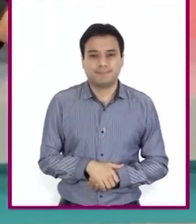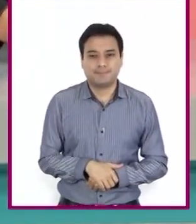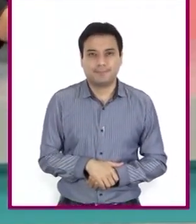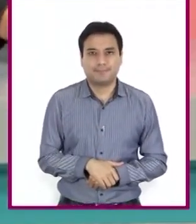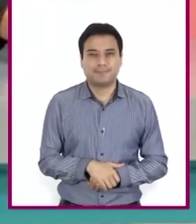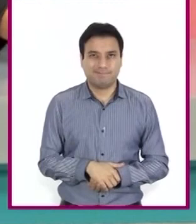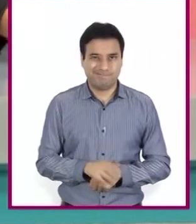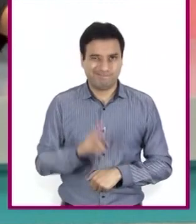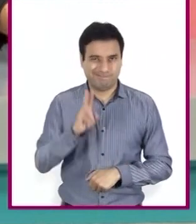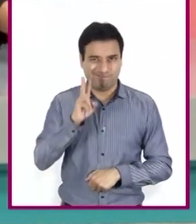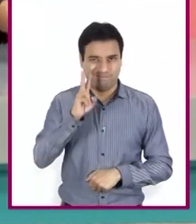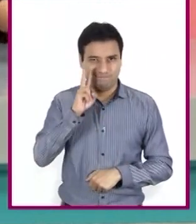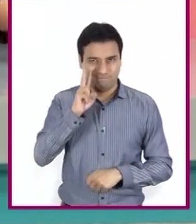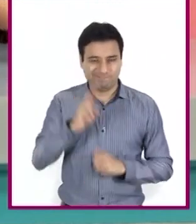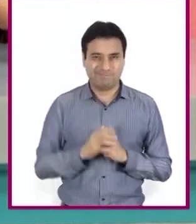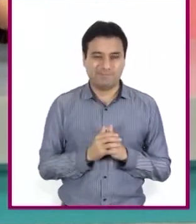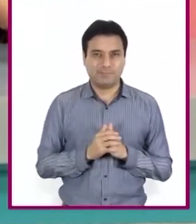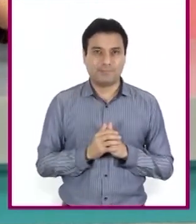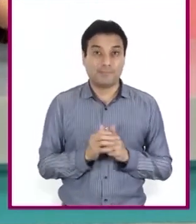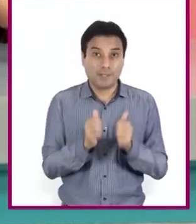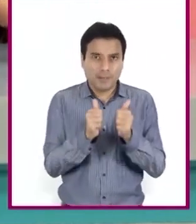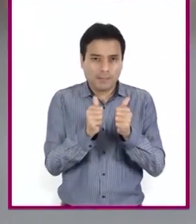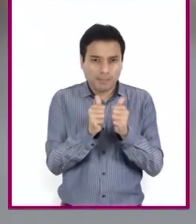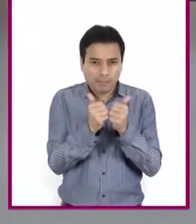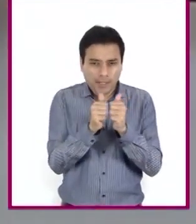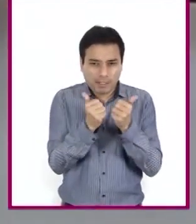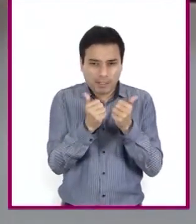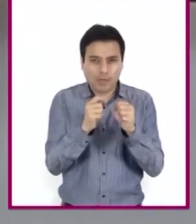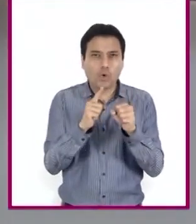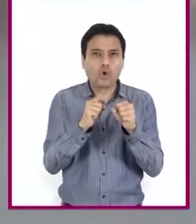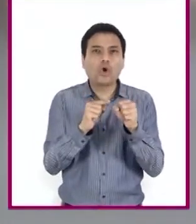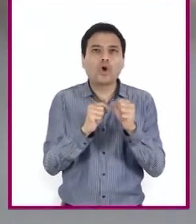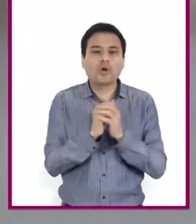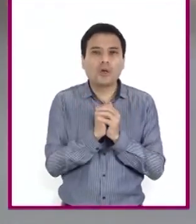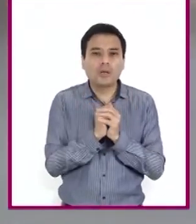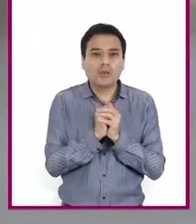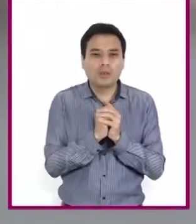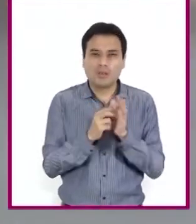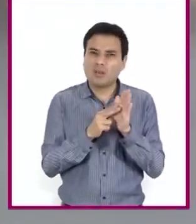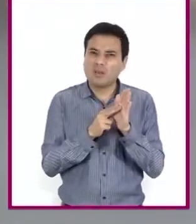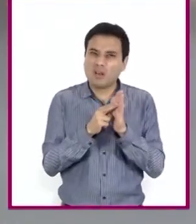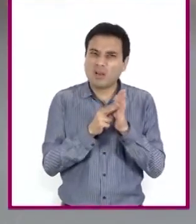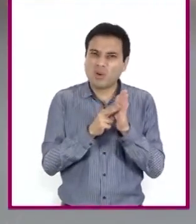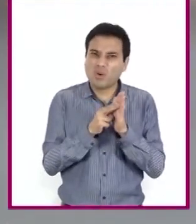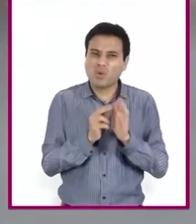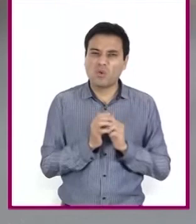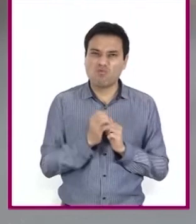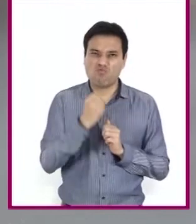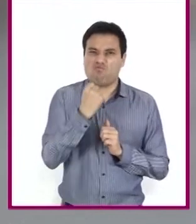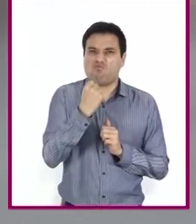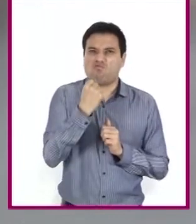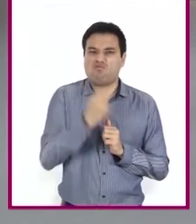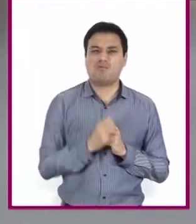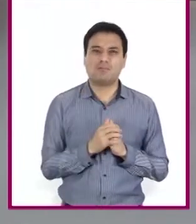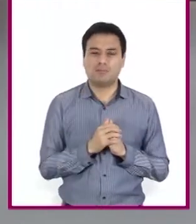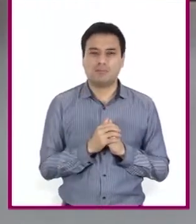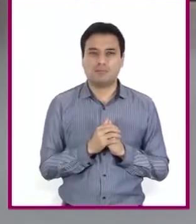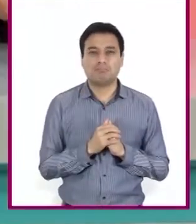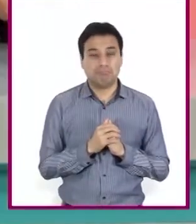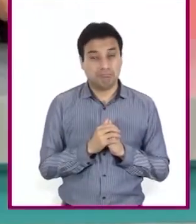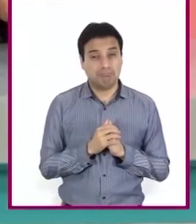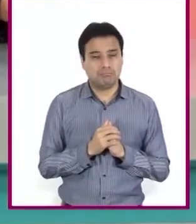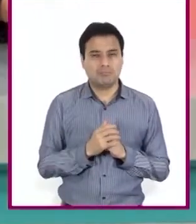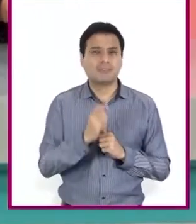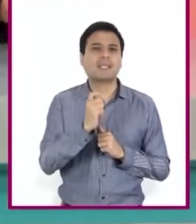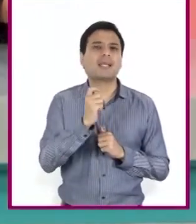Vemos en el pan cómo se tornó a color negro muy intenso.